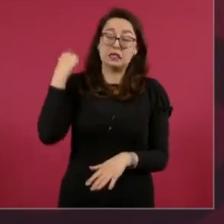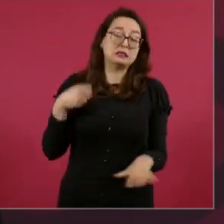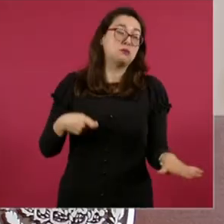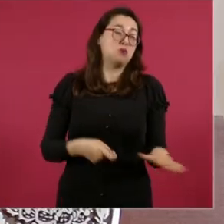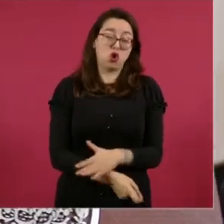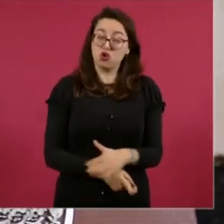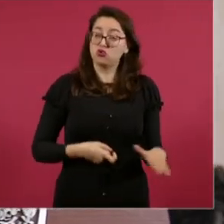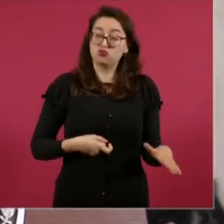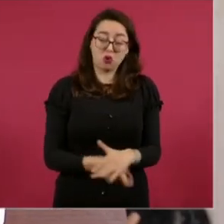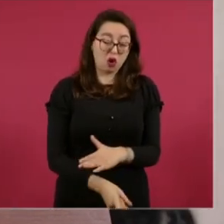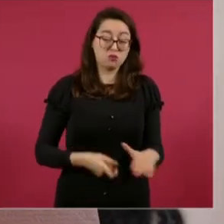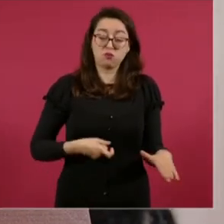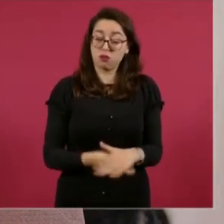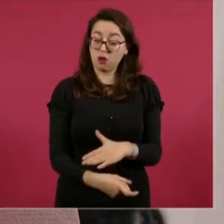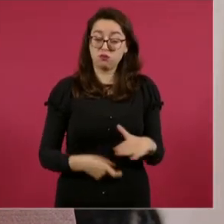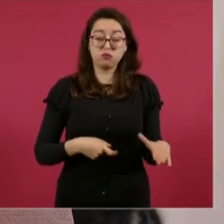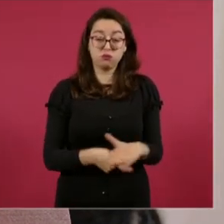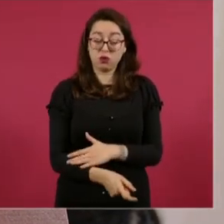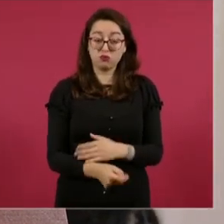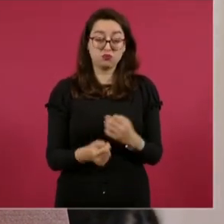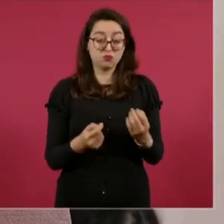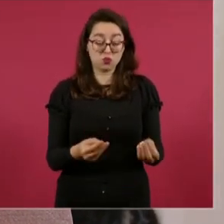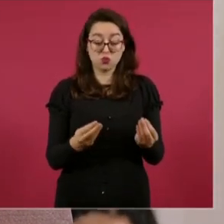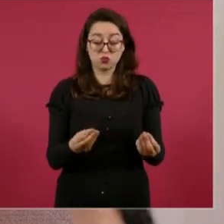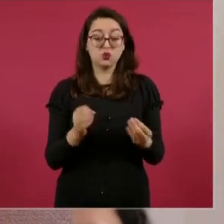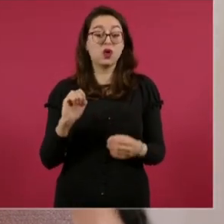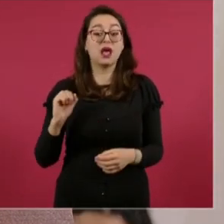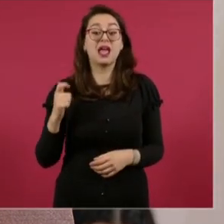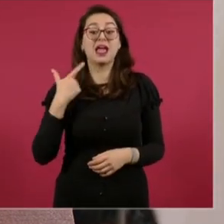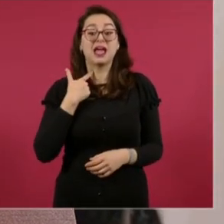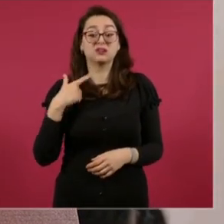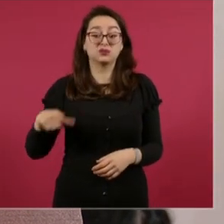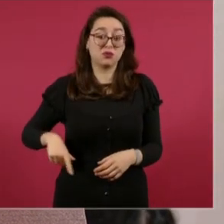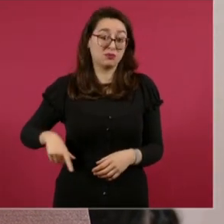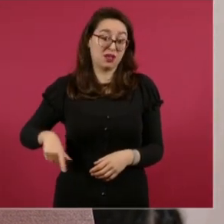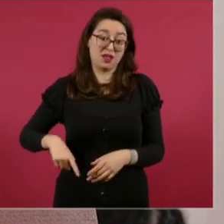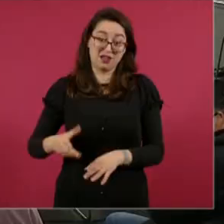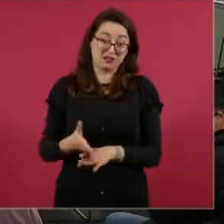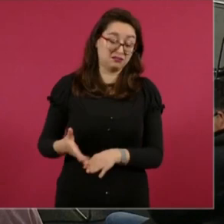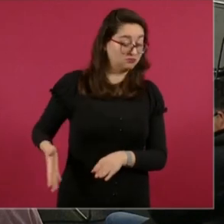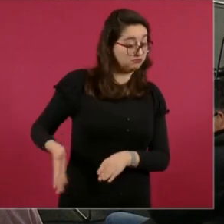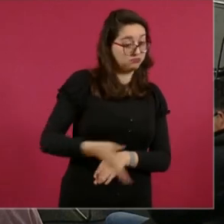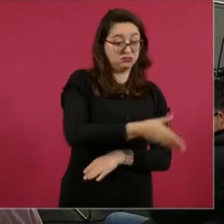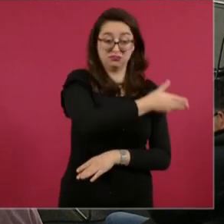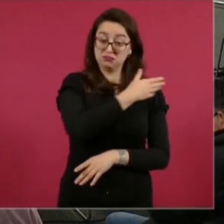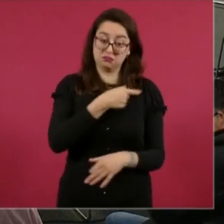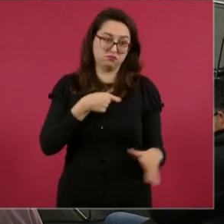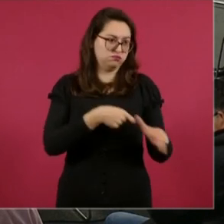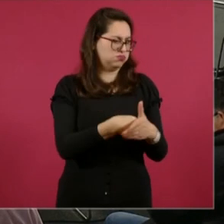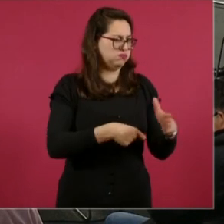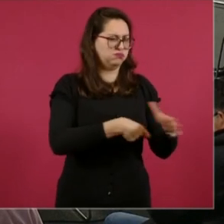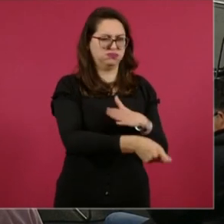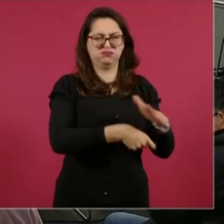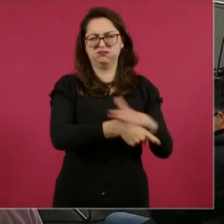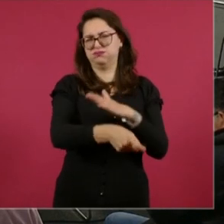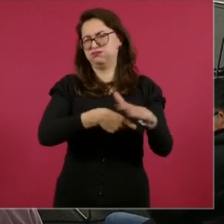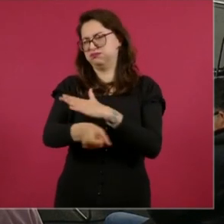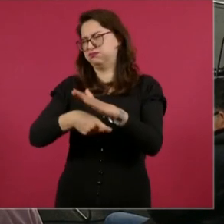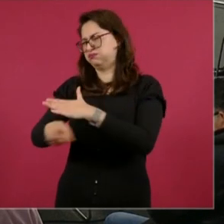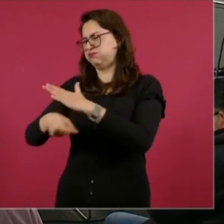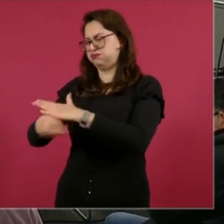moches. Sí. En la pasada administración y en las otras. Pero moche,